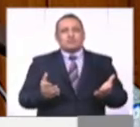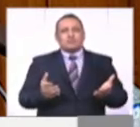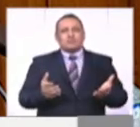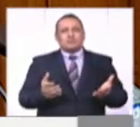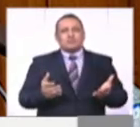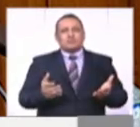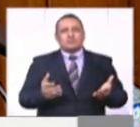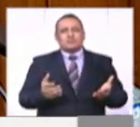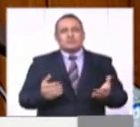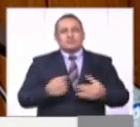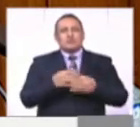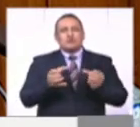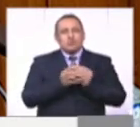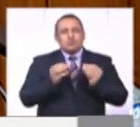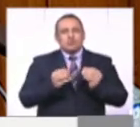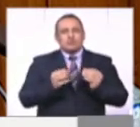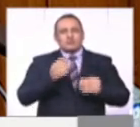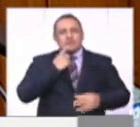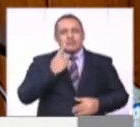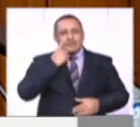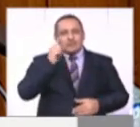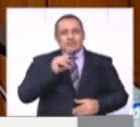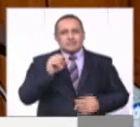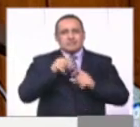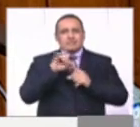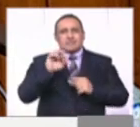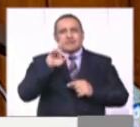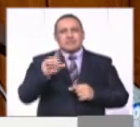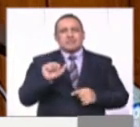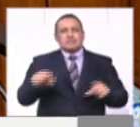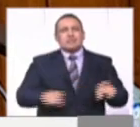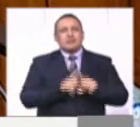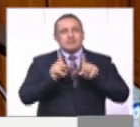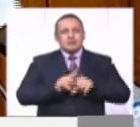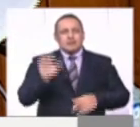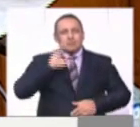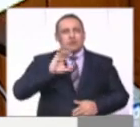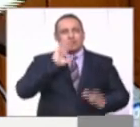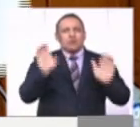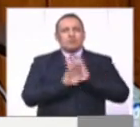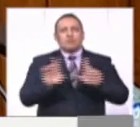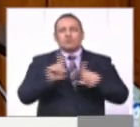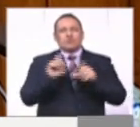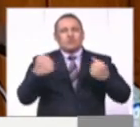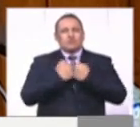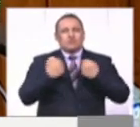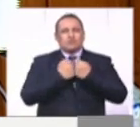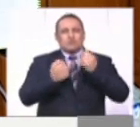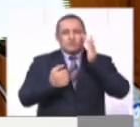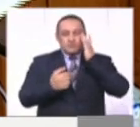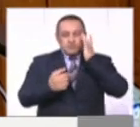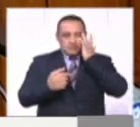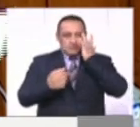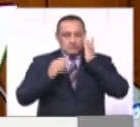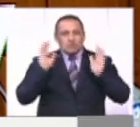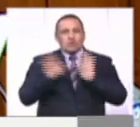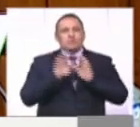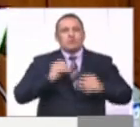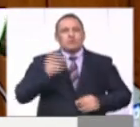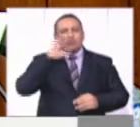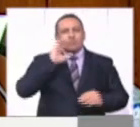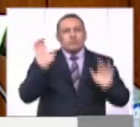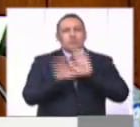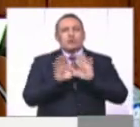colegas la izquierda a los amigos que busquemos no enfrentarnos busquemos unirnos